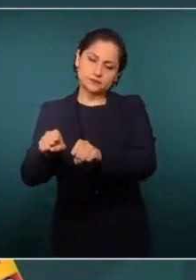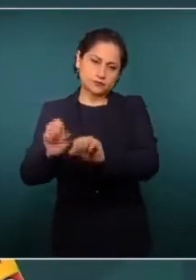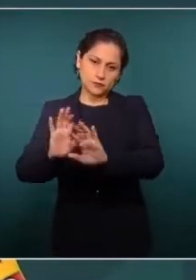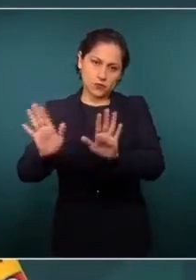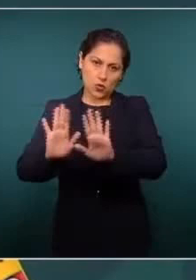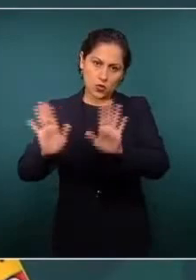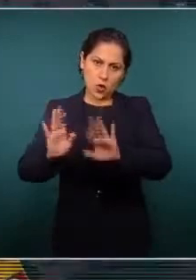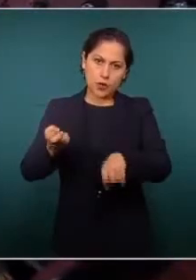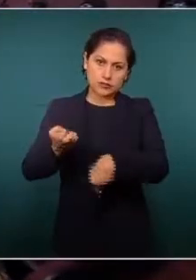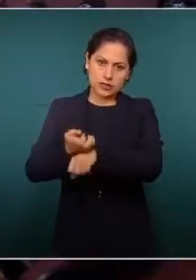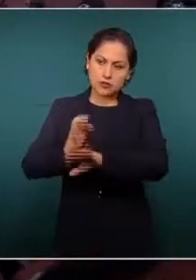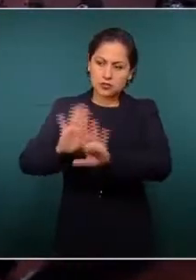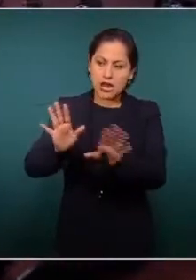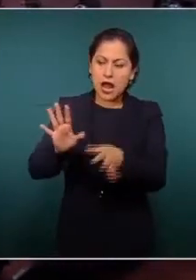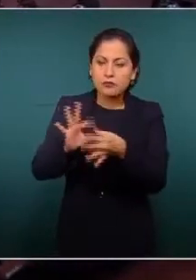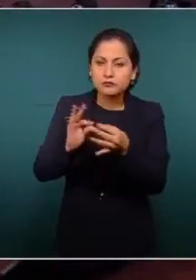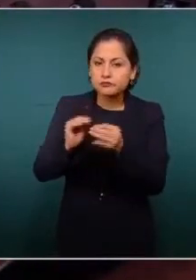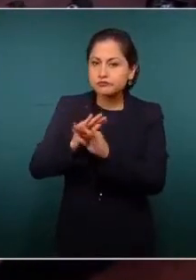estado